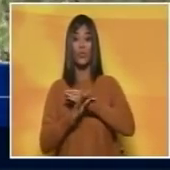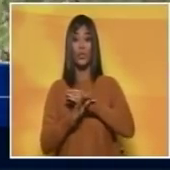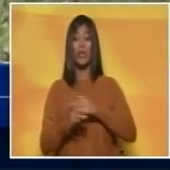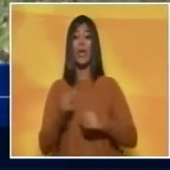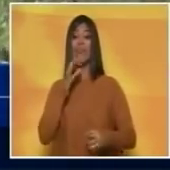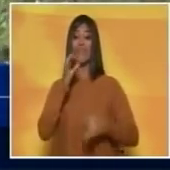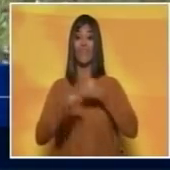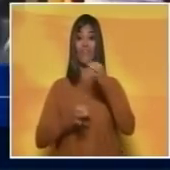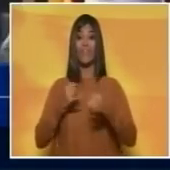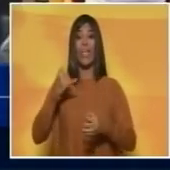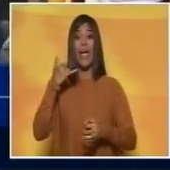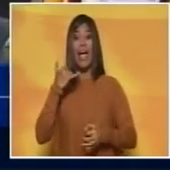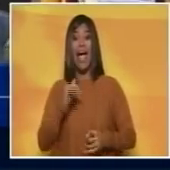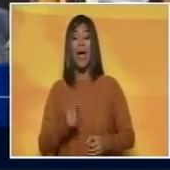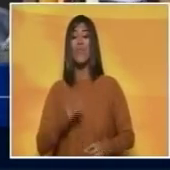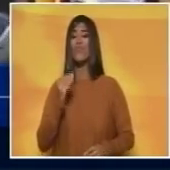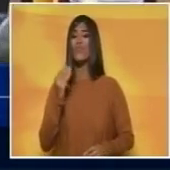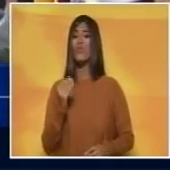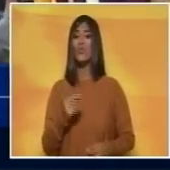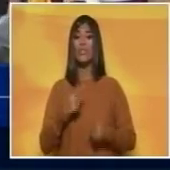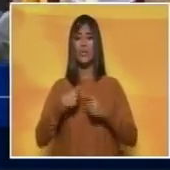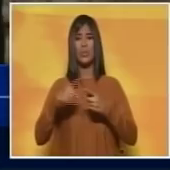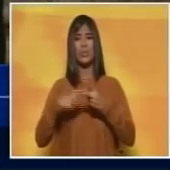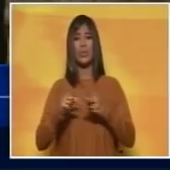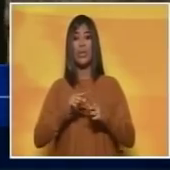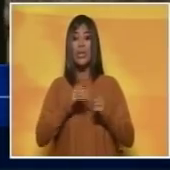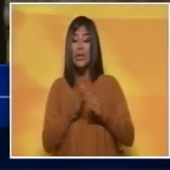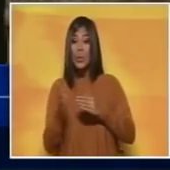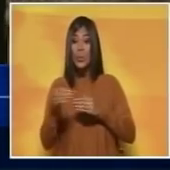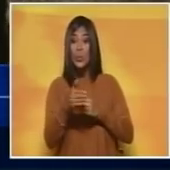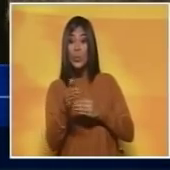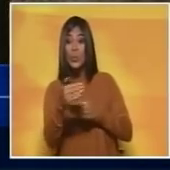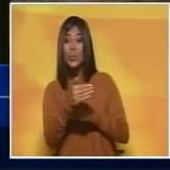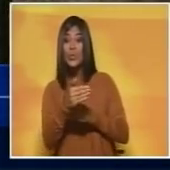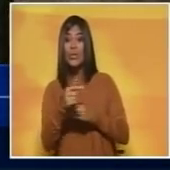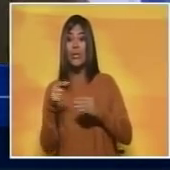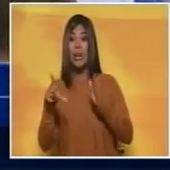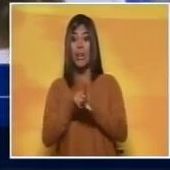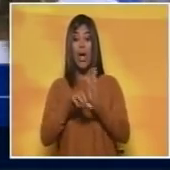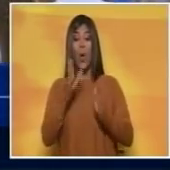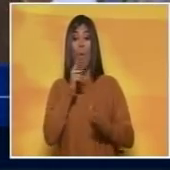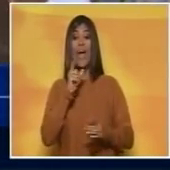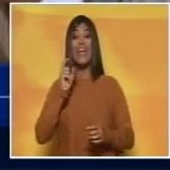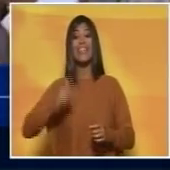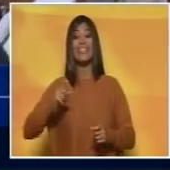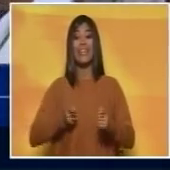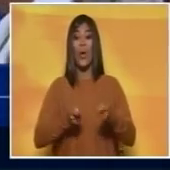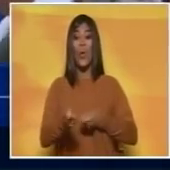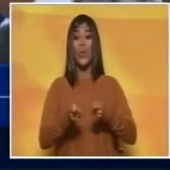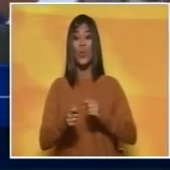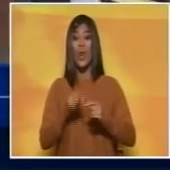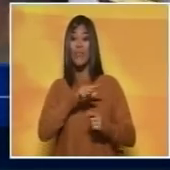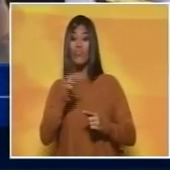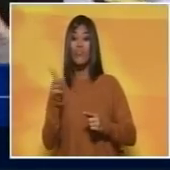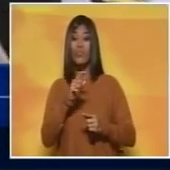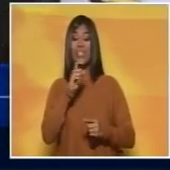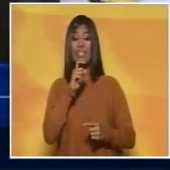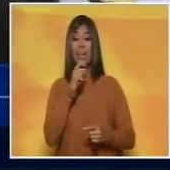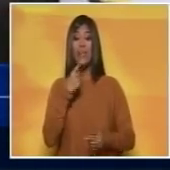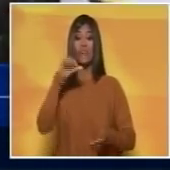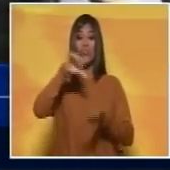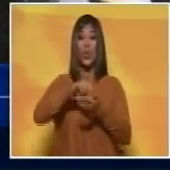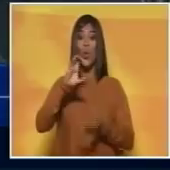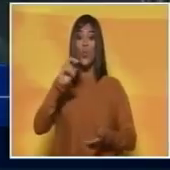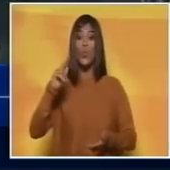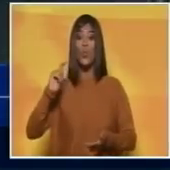en la frontera existe una cantidad indefinida de pasos informales y es necesario controlar el territorio. Denunció la instalación en Cúcuta de